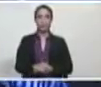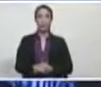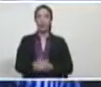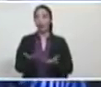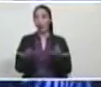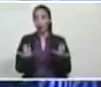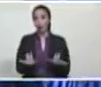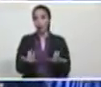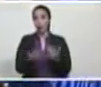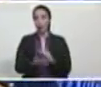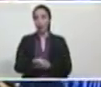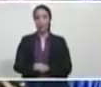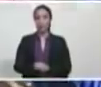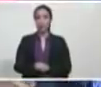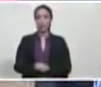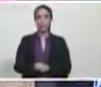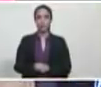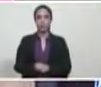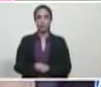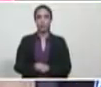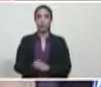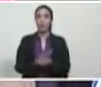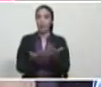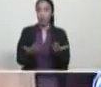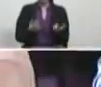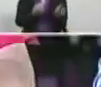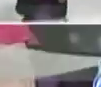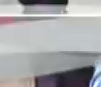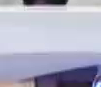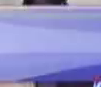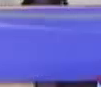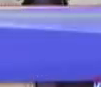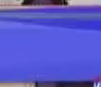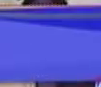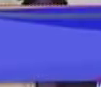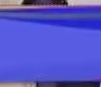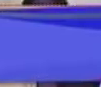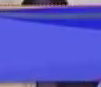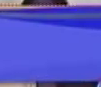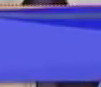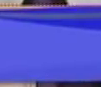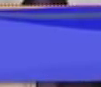oportunidad y este nuevo compromiso que se nos ha delegado.